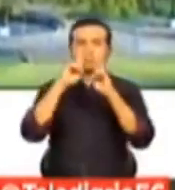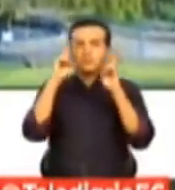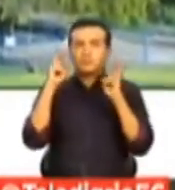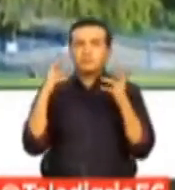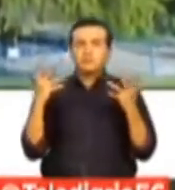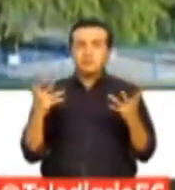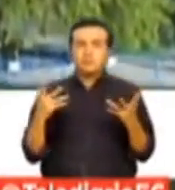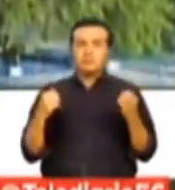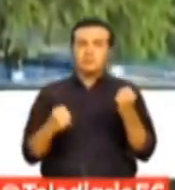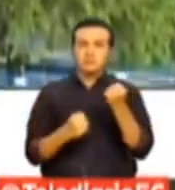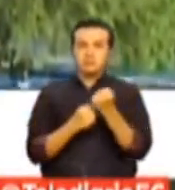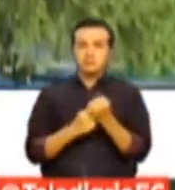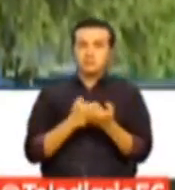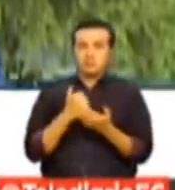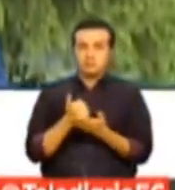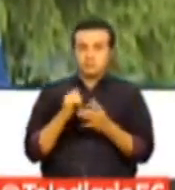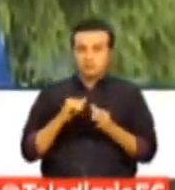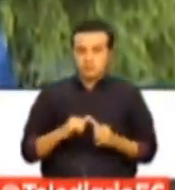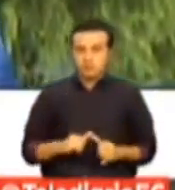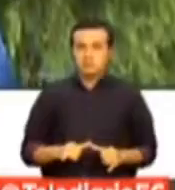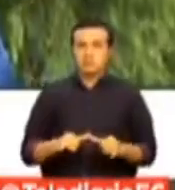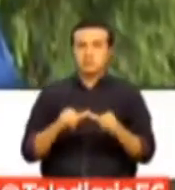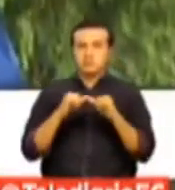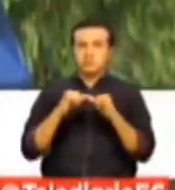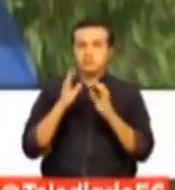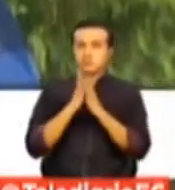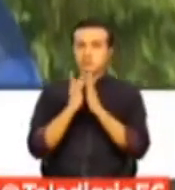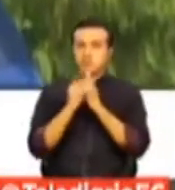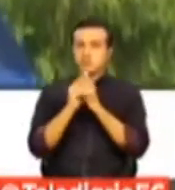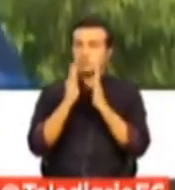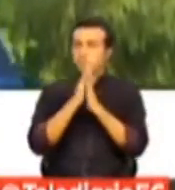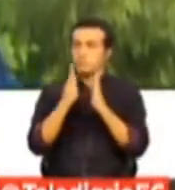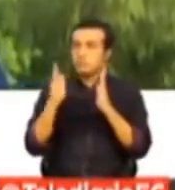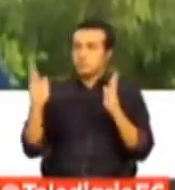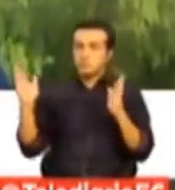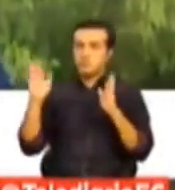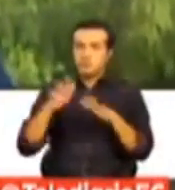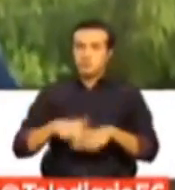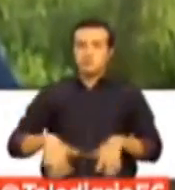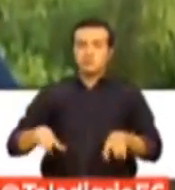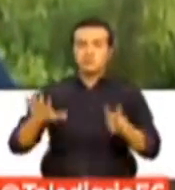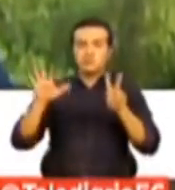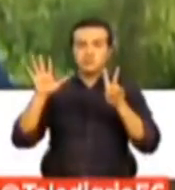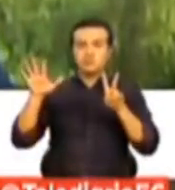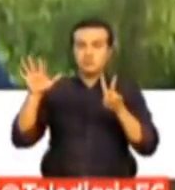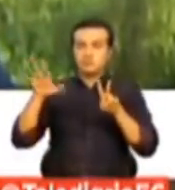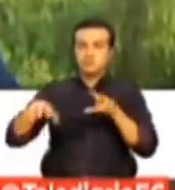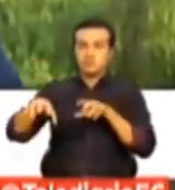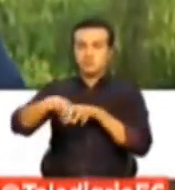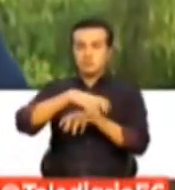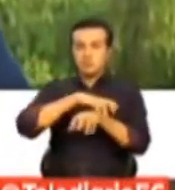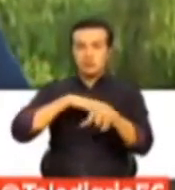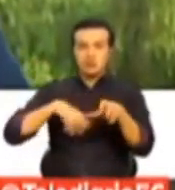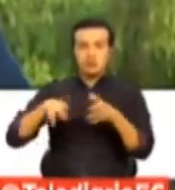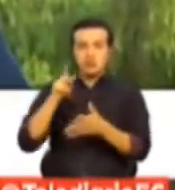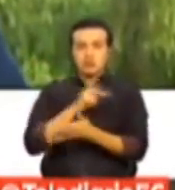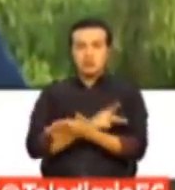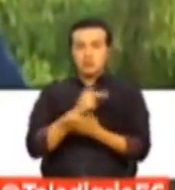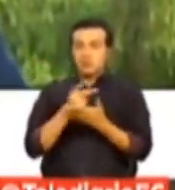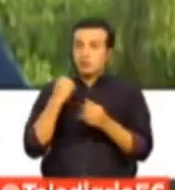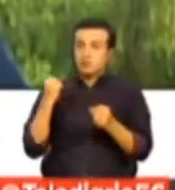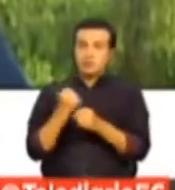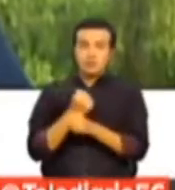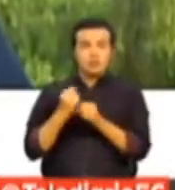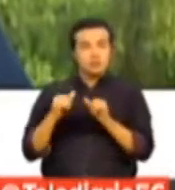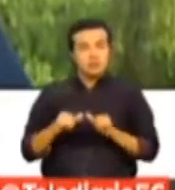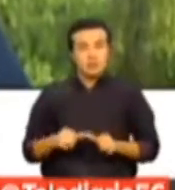de poder contribuir y aportar a la conformación de las bibliotecas comunitarias en las 7 extensiones del núcleo de Pichincha, y eso es un trabajo que lo